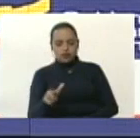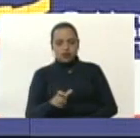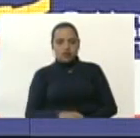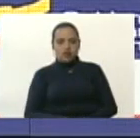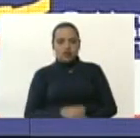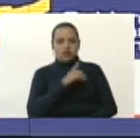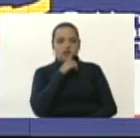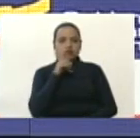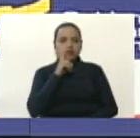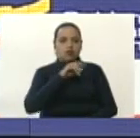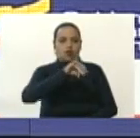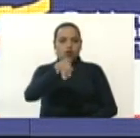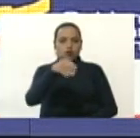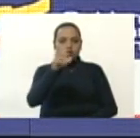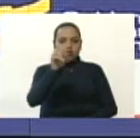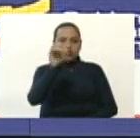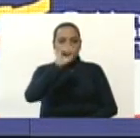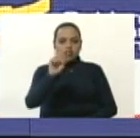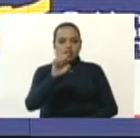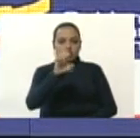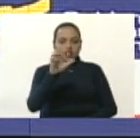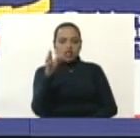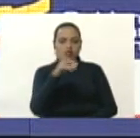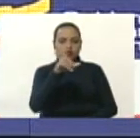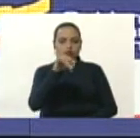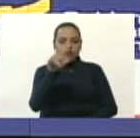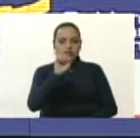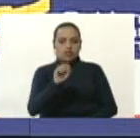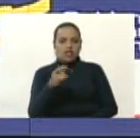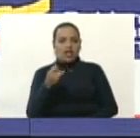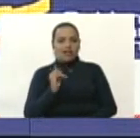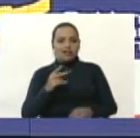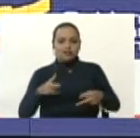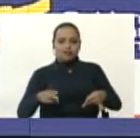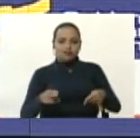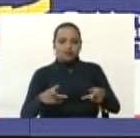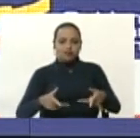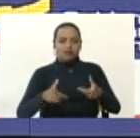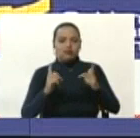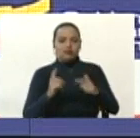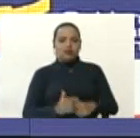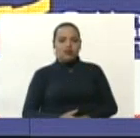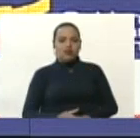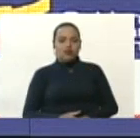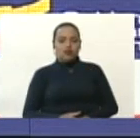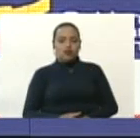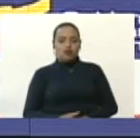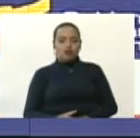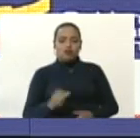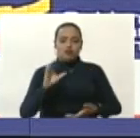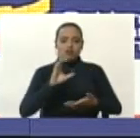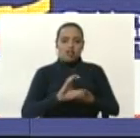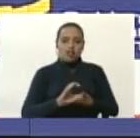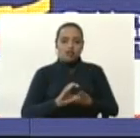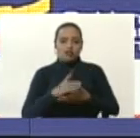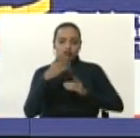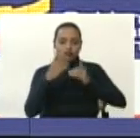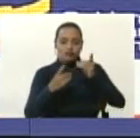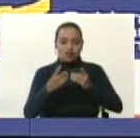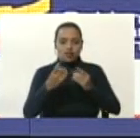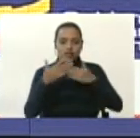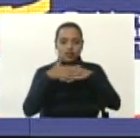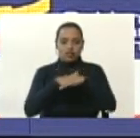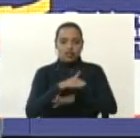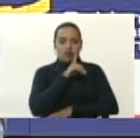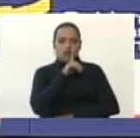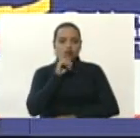llamado José Luis Álvarez, y allá están inaugurando un centro de diagnóstico integral que le han puesto el nombre de